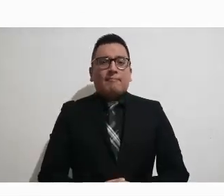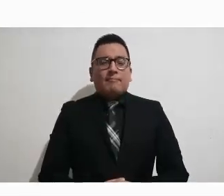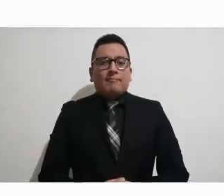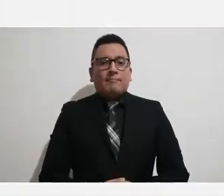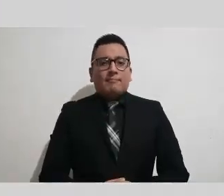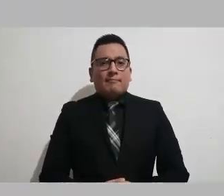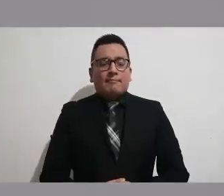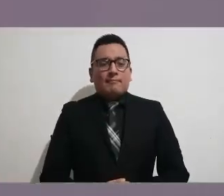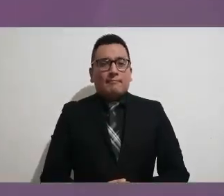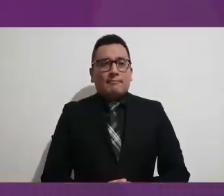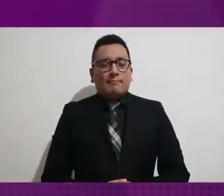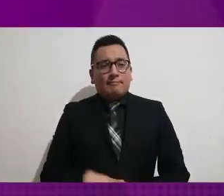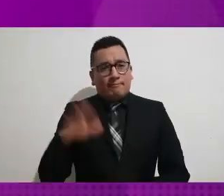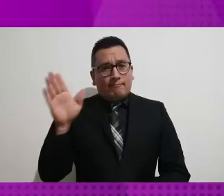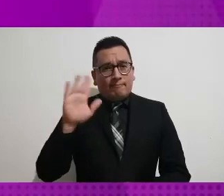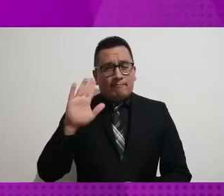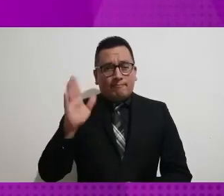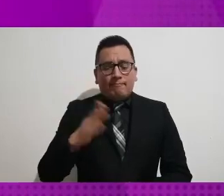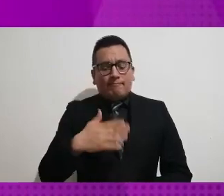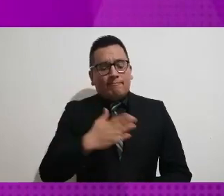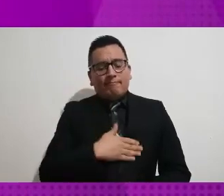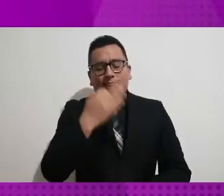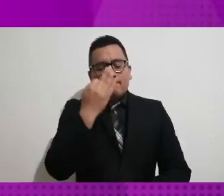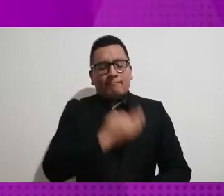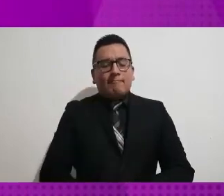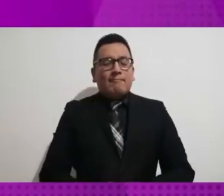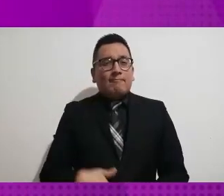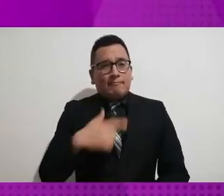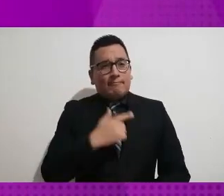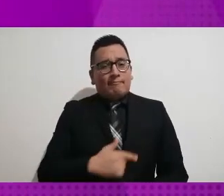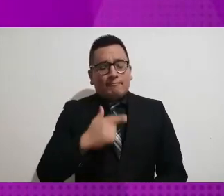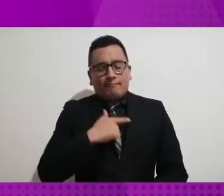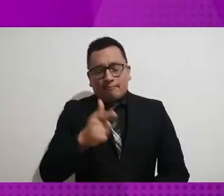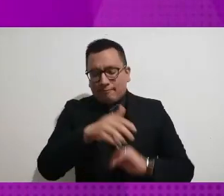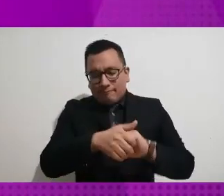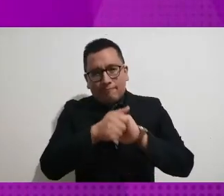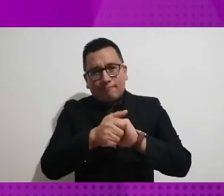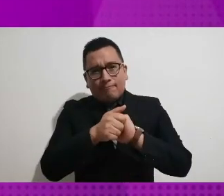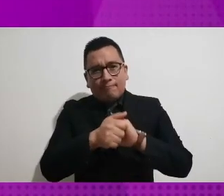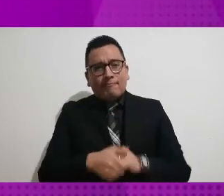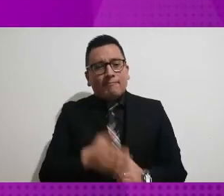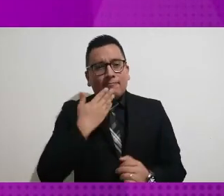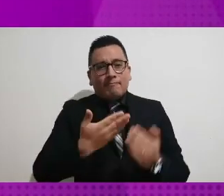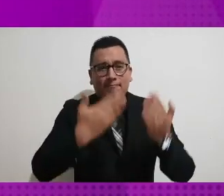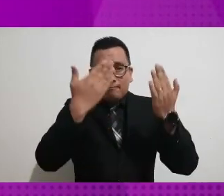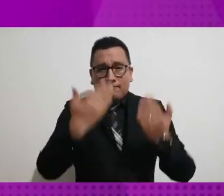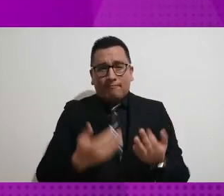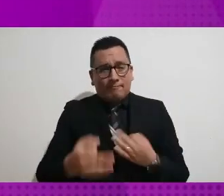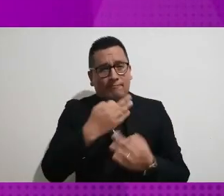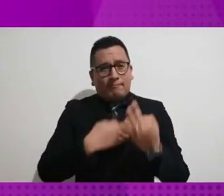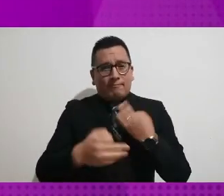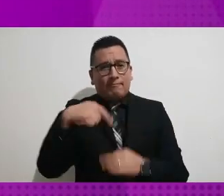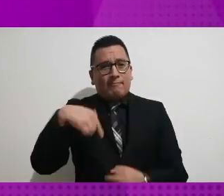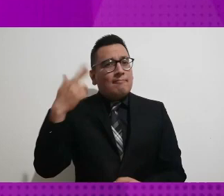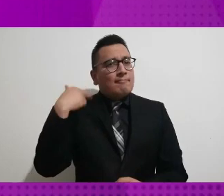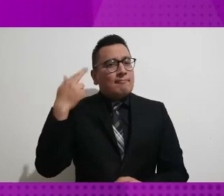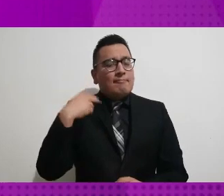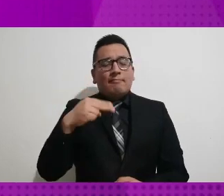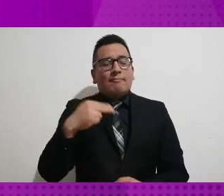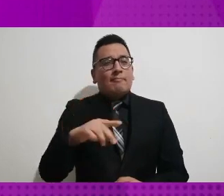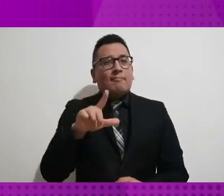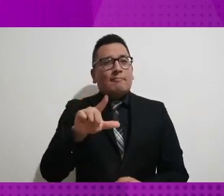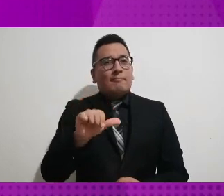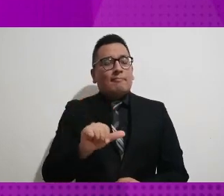entrevista. Hola, ¿qué tal? Muy buenas tardes. Me da mucho gusto saludarles y darle la bienvenida a todos y todas a su programa La